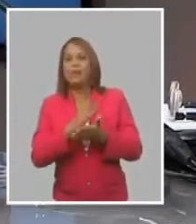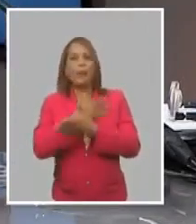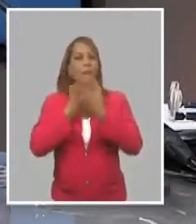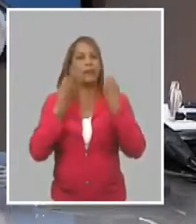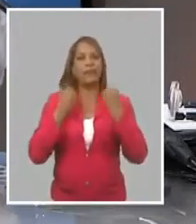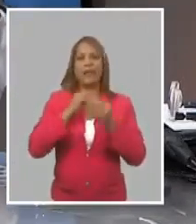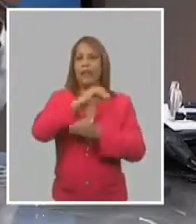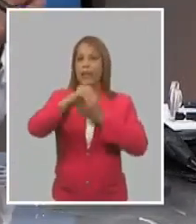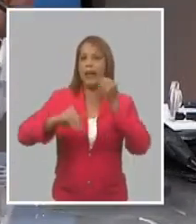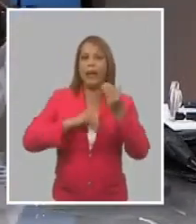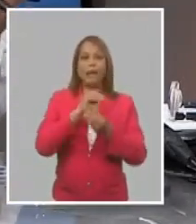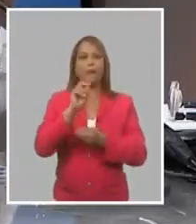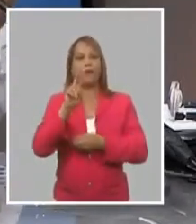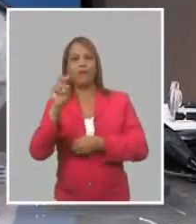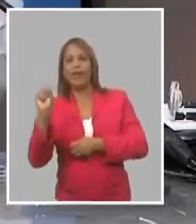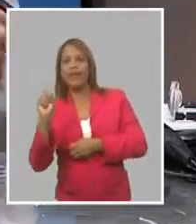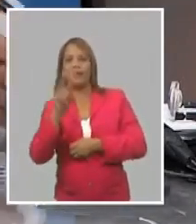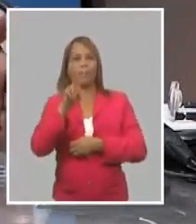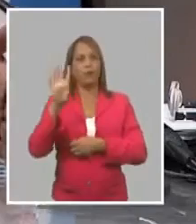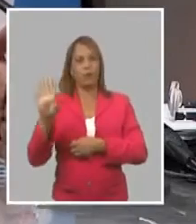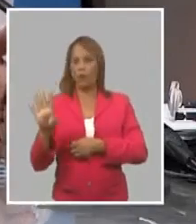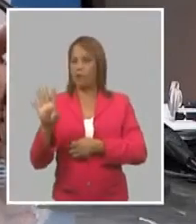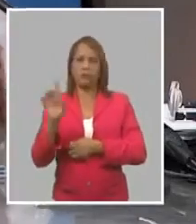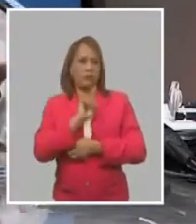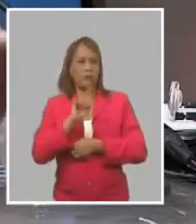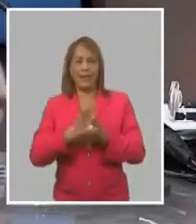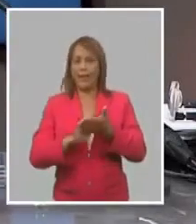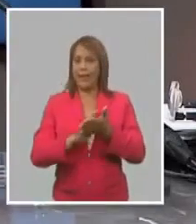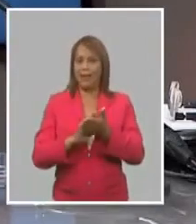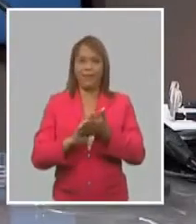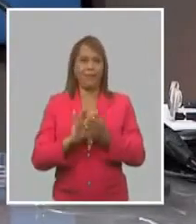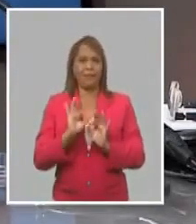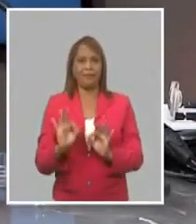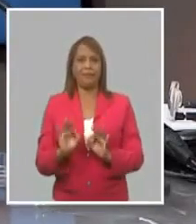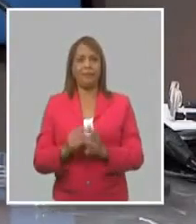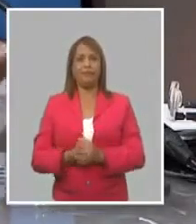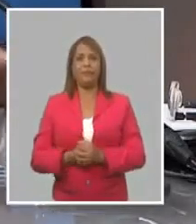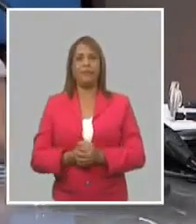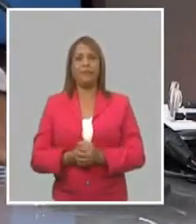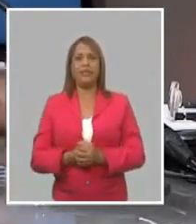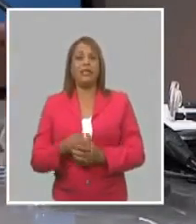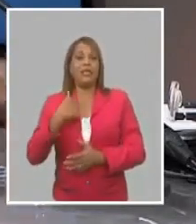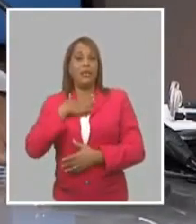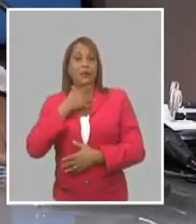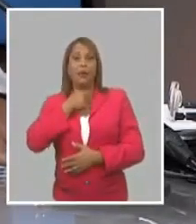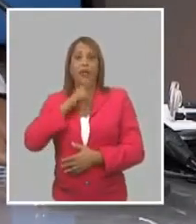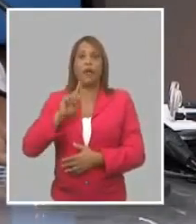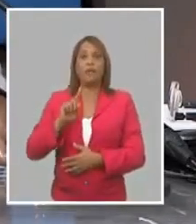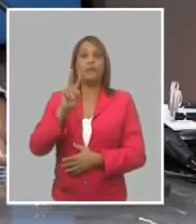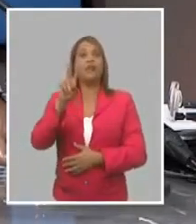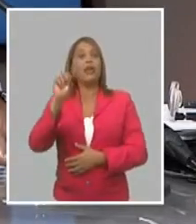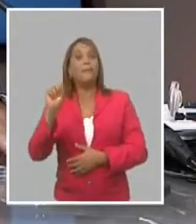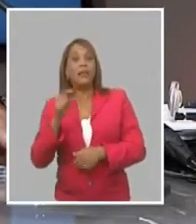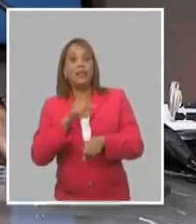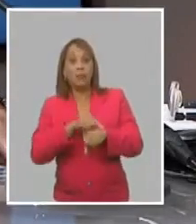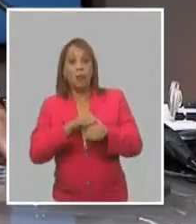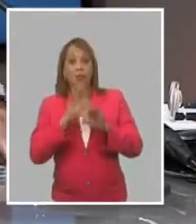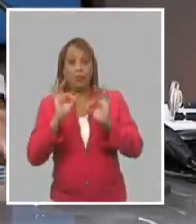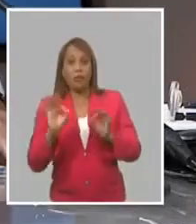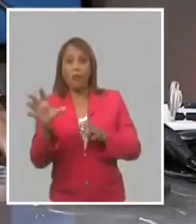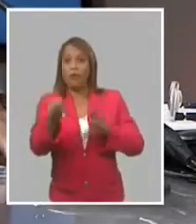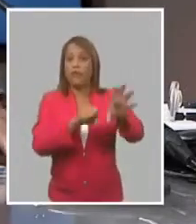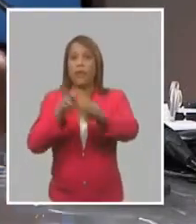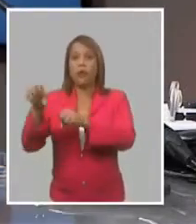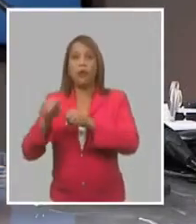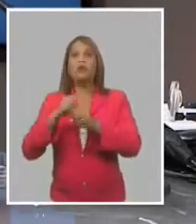compra, la capacidad del CUC por los 24 pesos actuales. Si el tipo cambio fuera 20, en el momento que se está